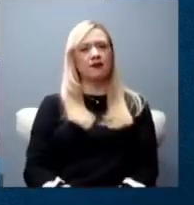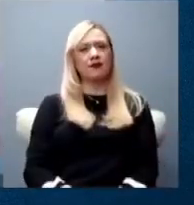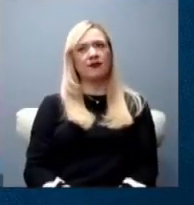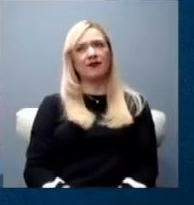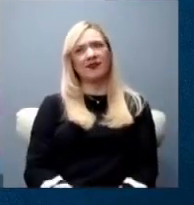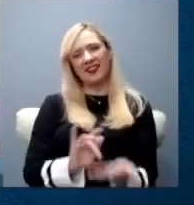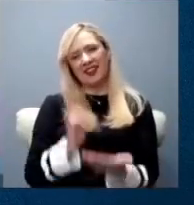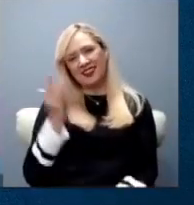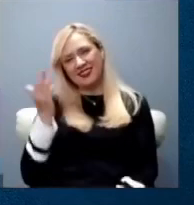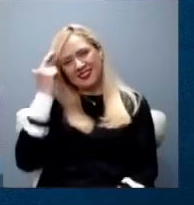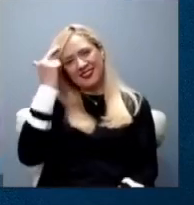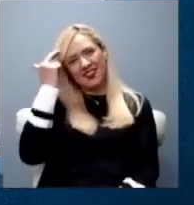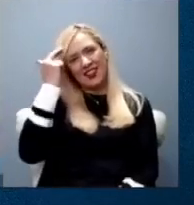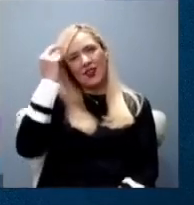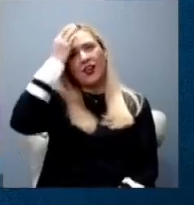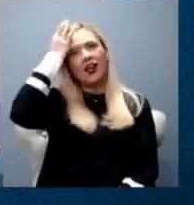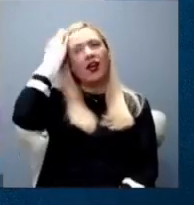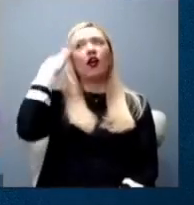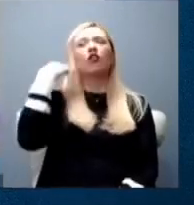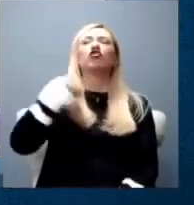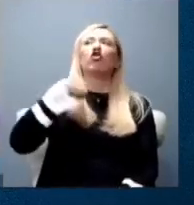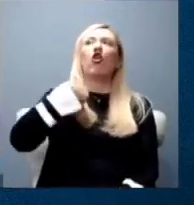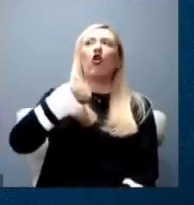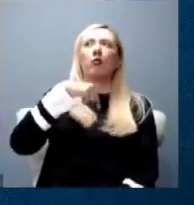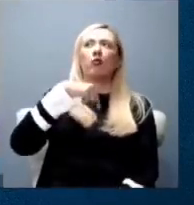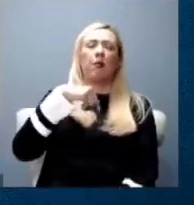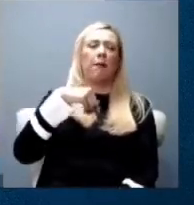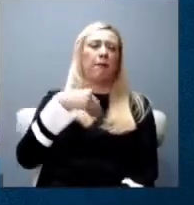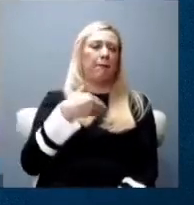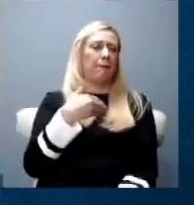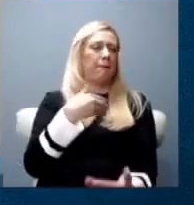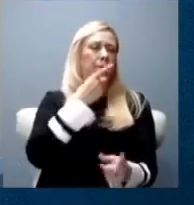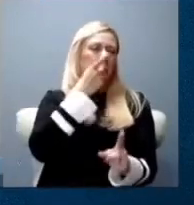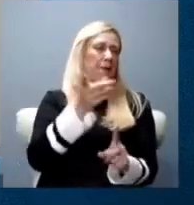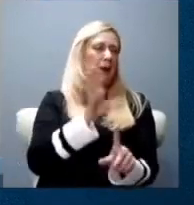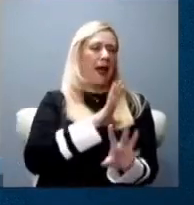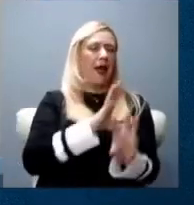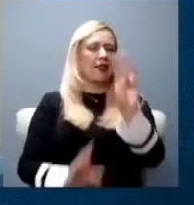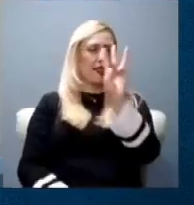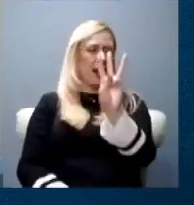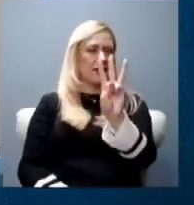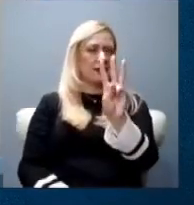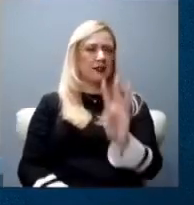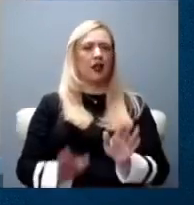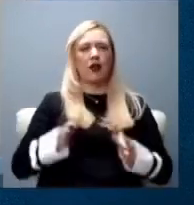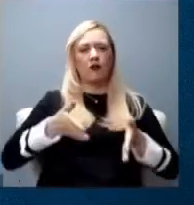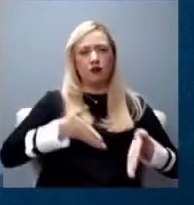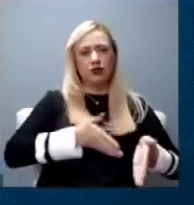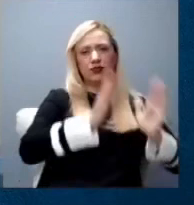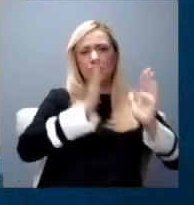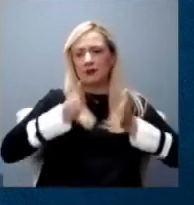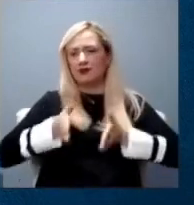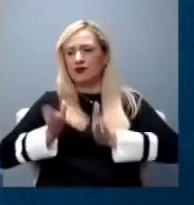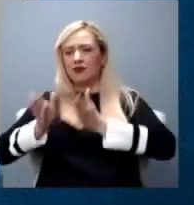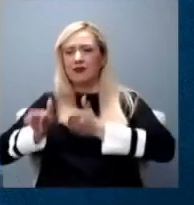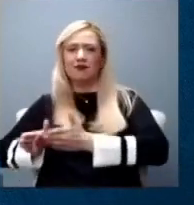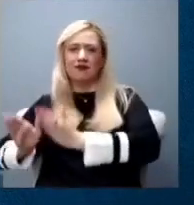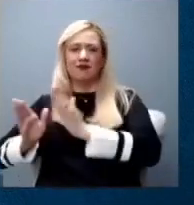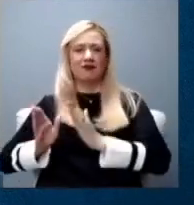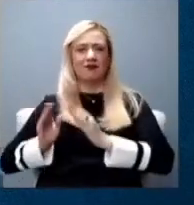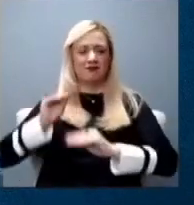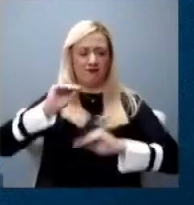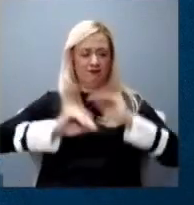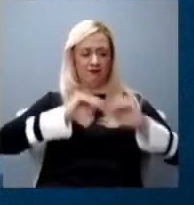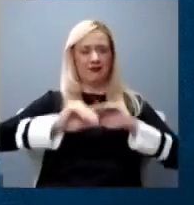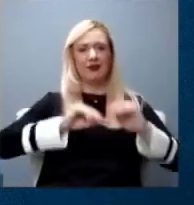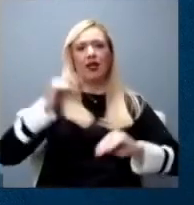Gracias, Roberto. Mira, yo planteo que hay tres líneas muy significativas que ha desarrollado en los